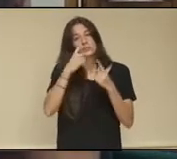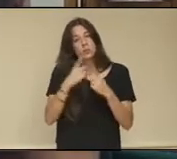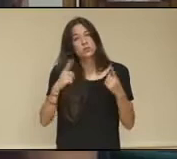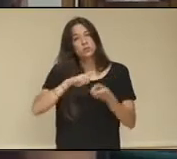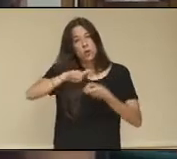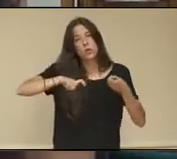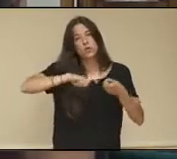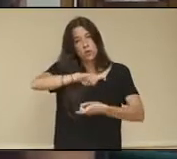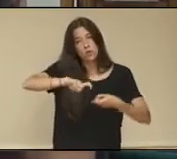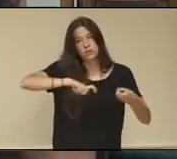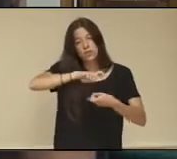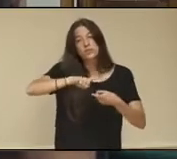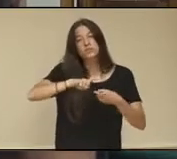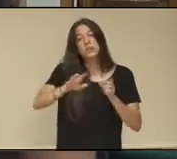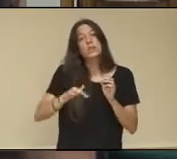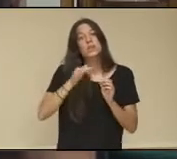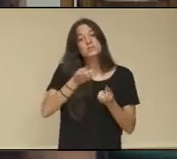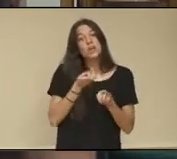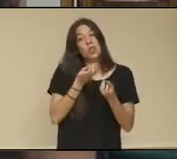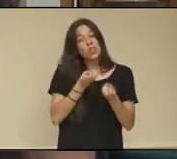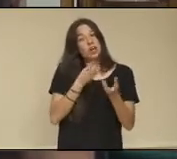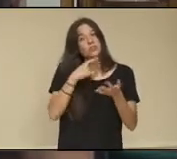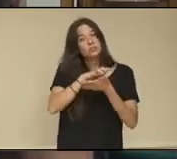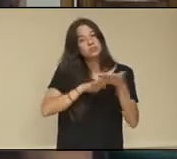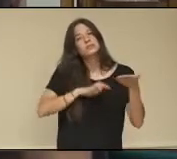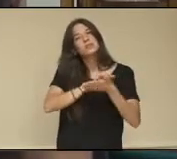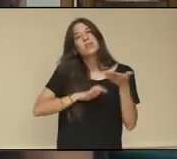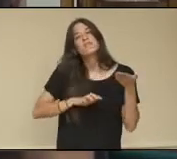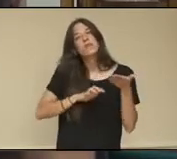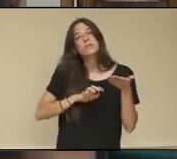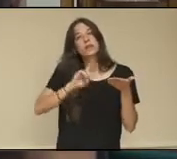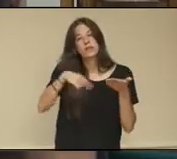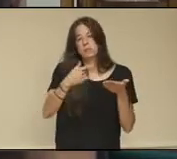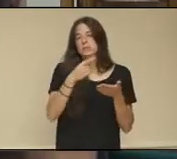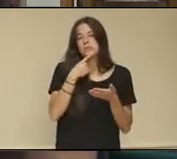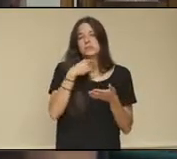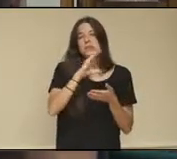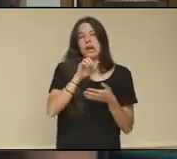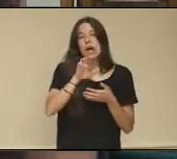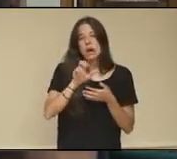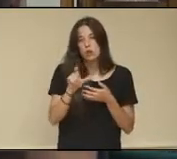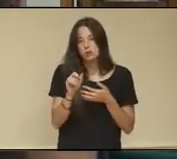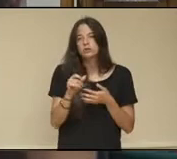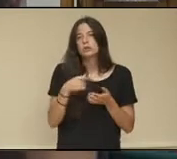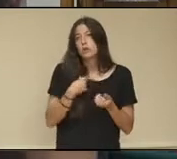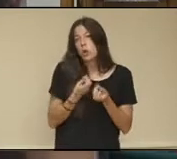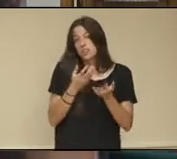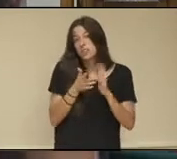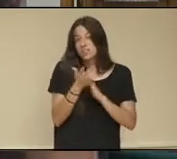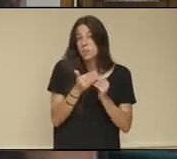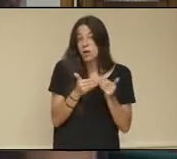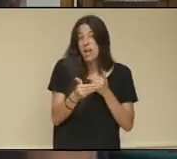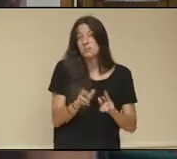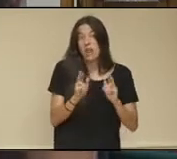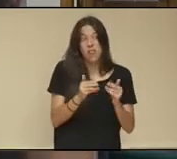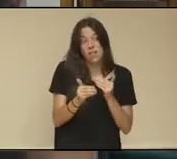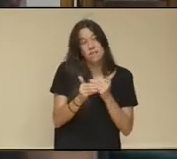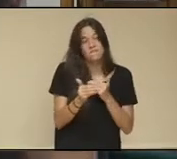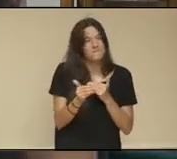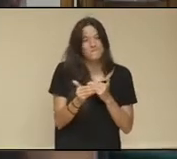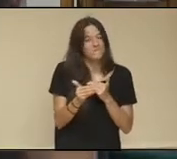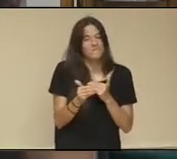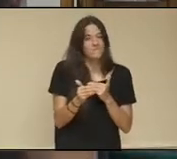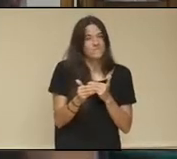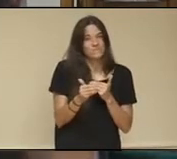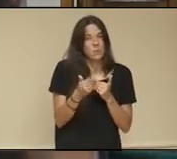los datos del último informe, que quizá luego Carlos comente, pues no son nada halagüeños. Y vamos